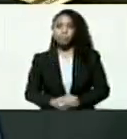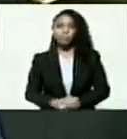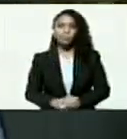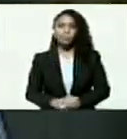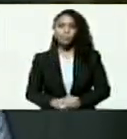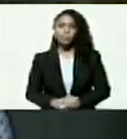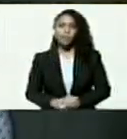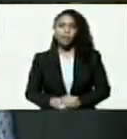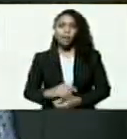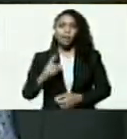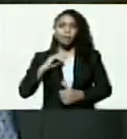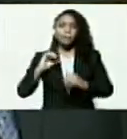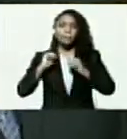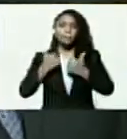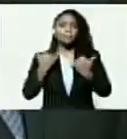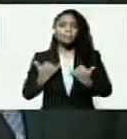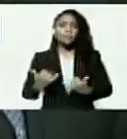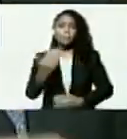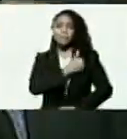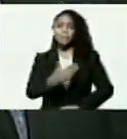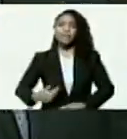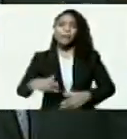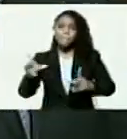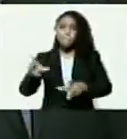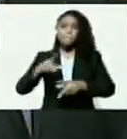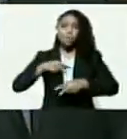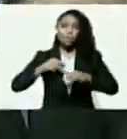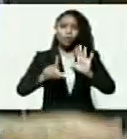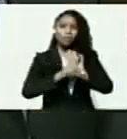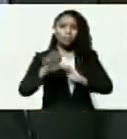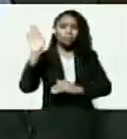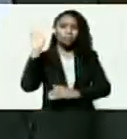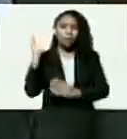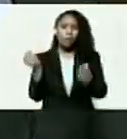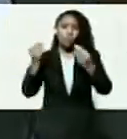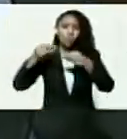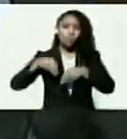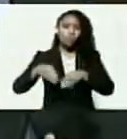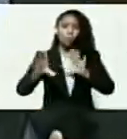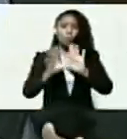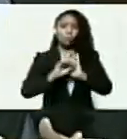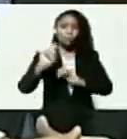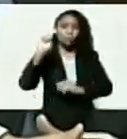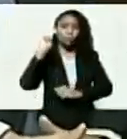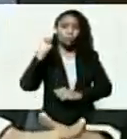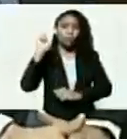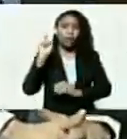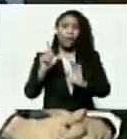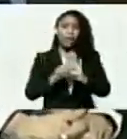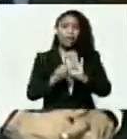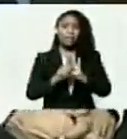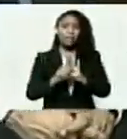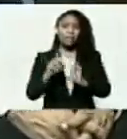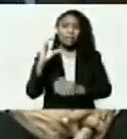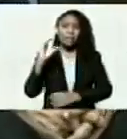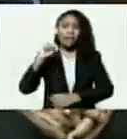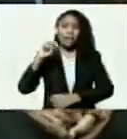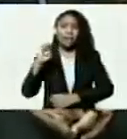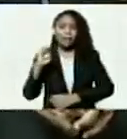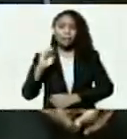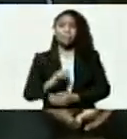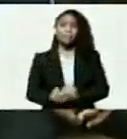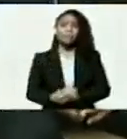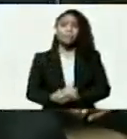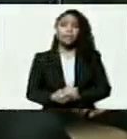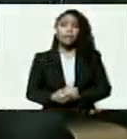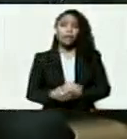De inmediato la presidencia procedió a tomar el juramento de ley de acuerdo con lo establecido en el artículo 30 de la Ley Orgánica del Consejo Nacional Electoral a